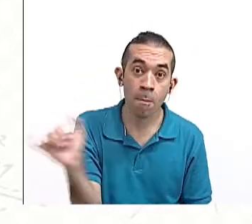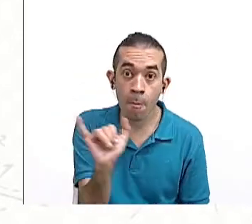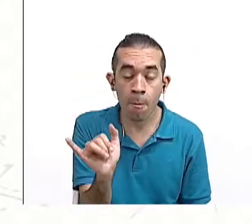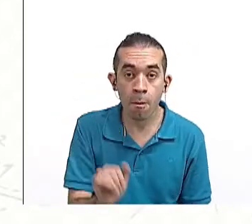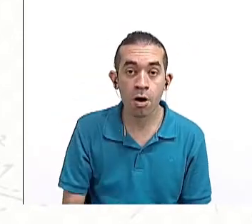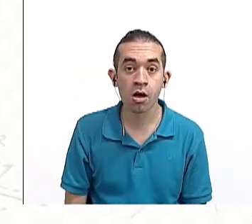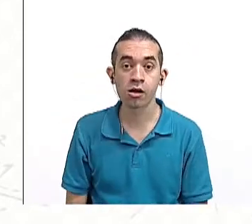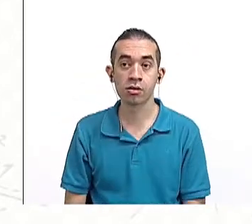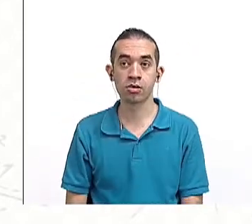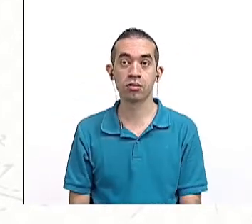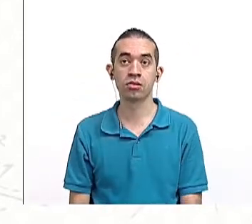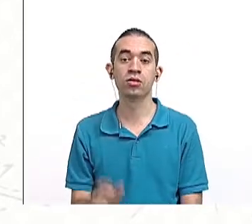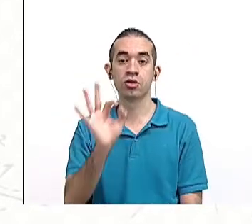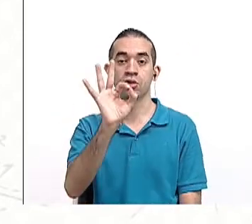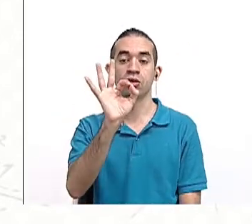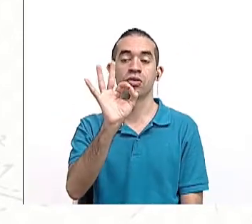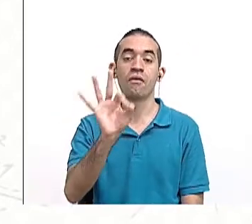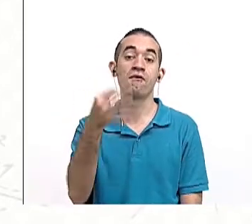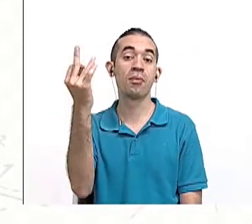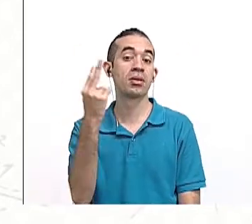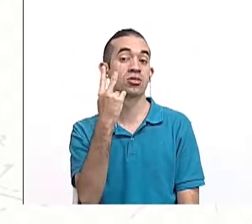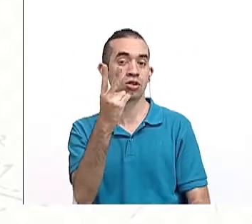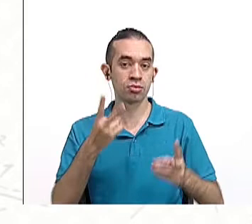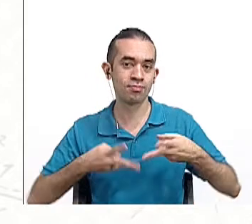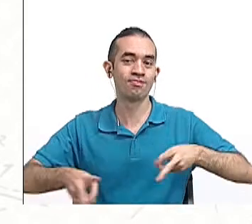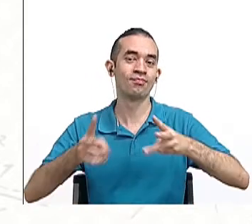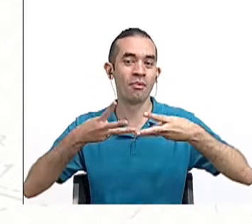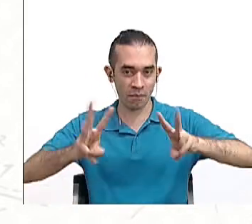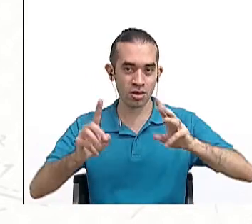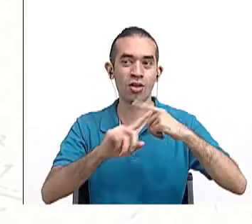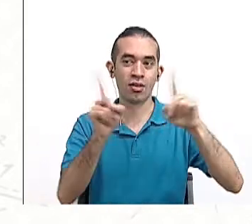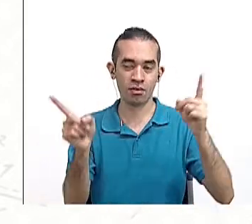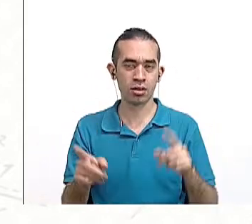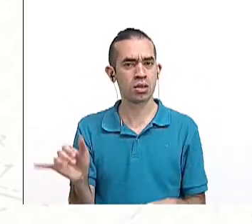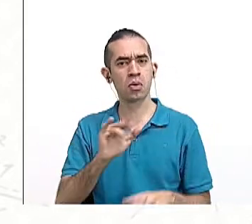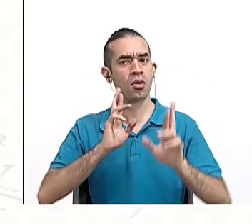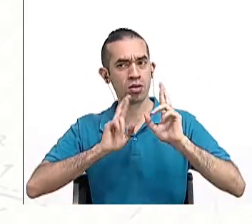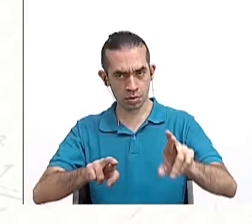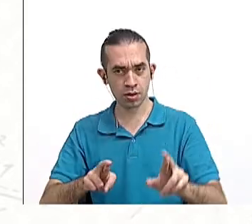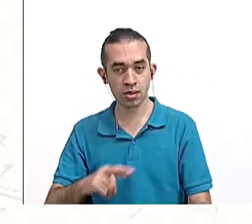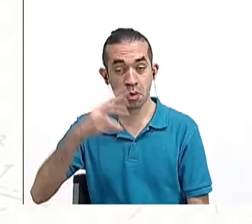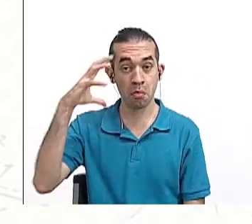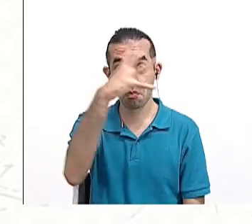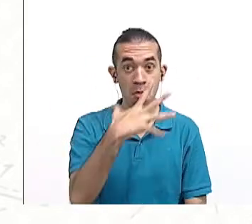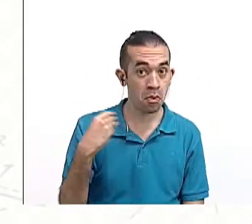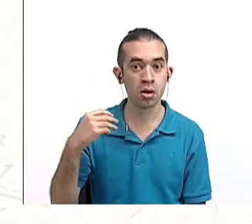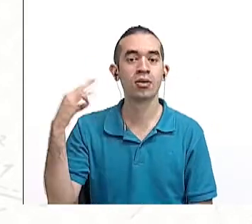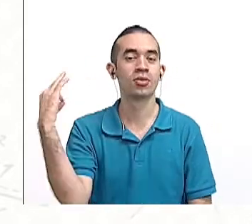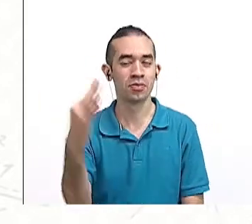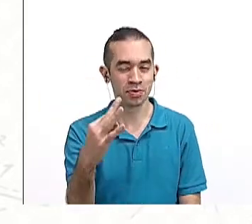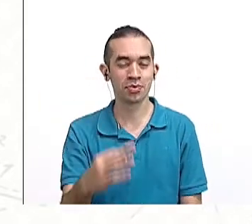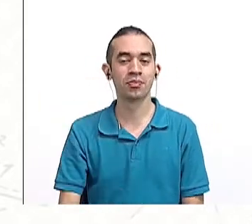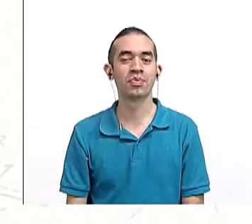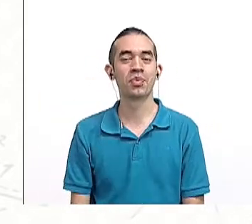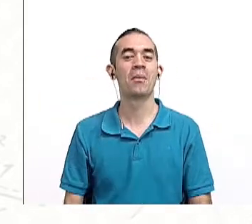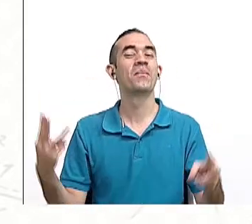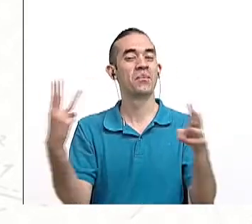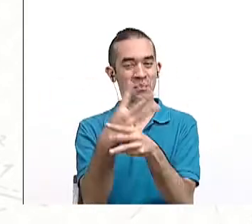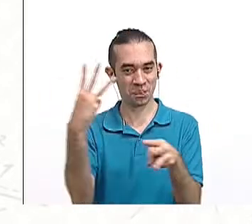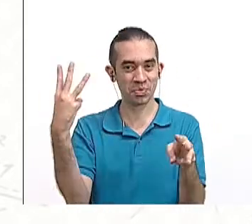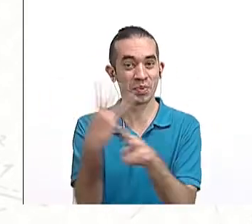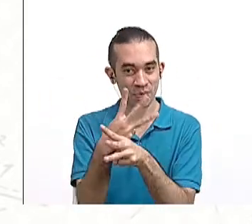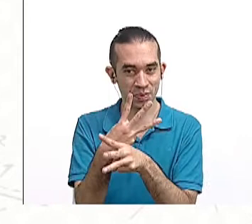dos métodos diferentes nos llevaron al mismo resultado lo lindo de lo que es la